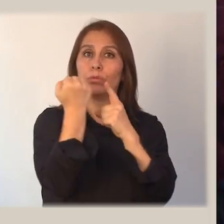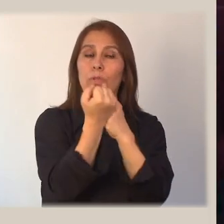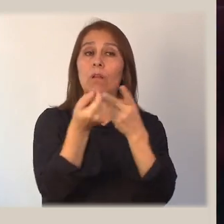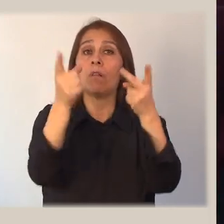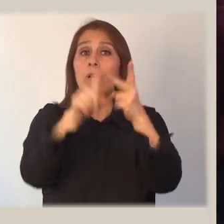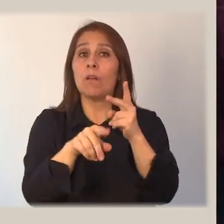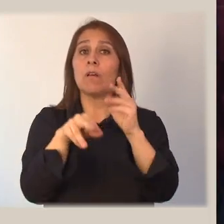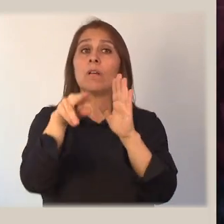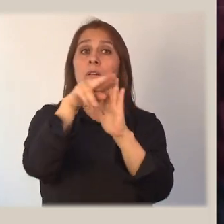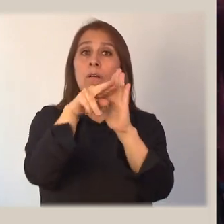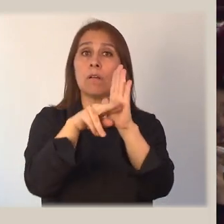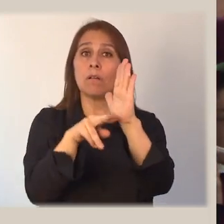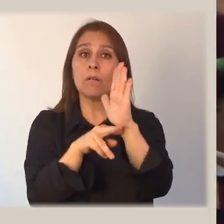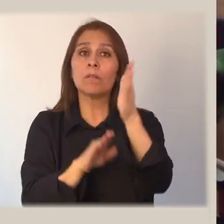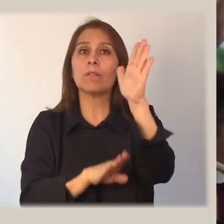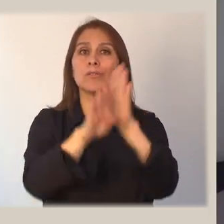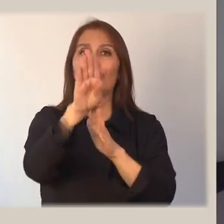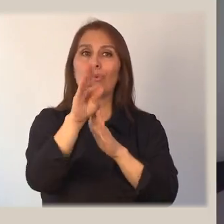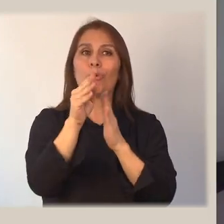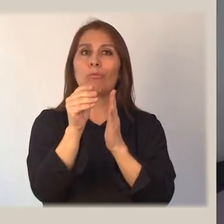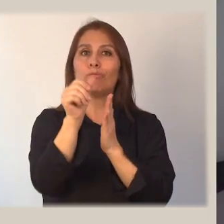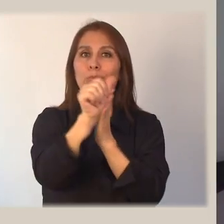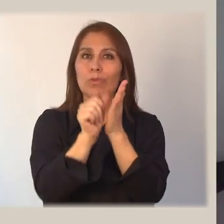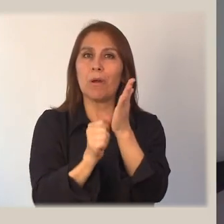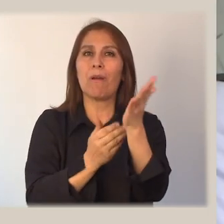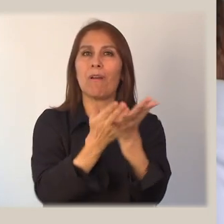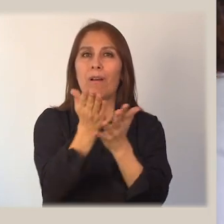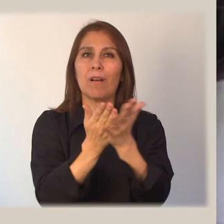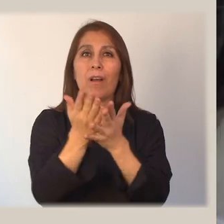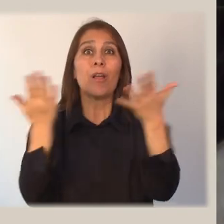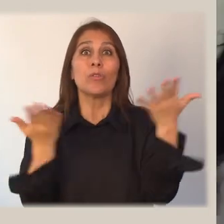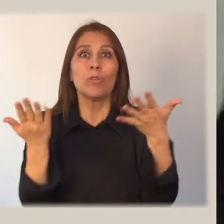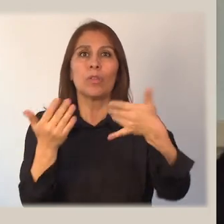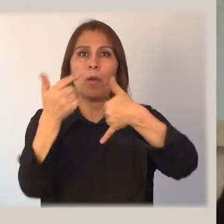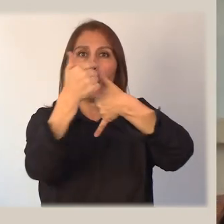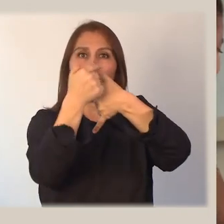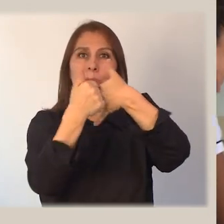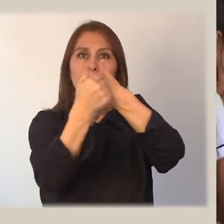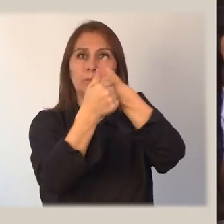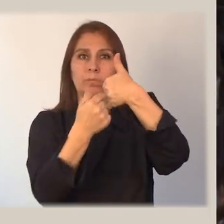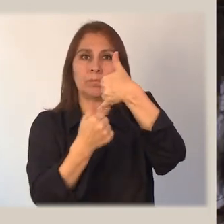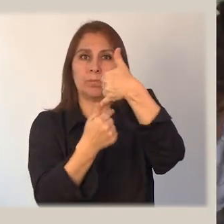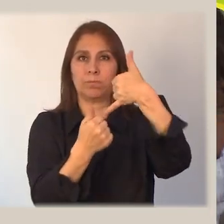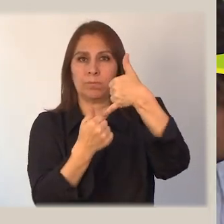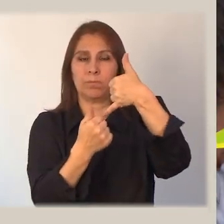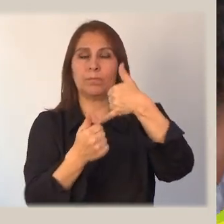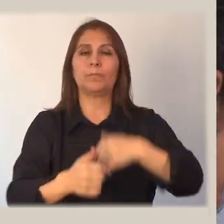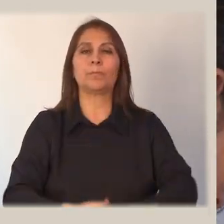y en la reglamentación para desarrollar los programas de la universidad en diferentes regiones del país.